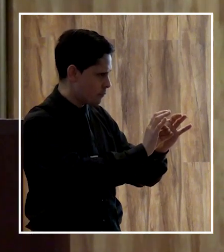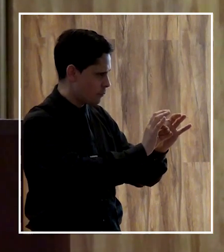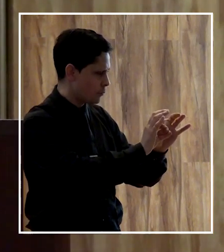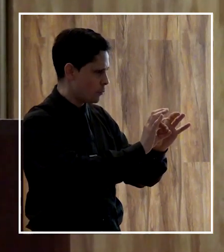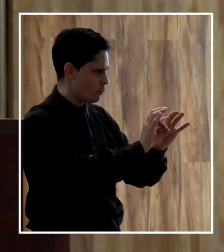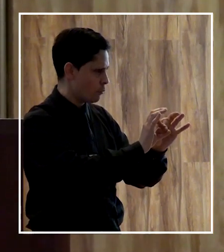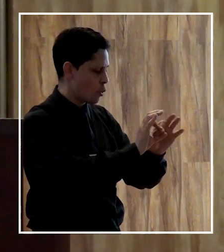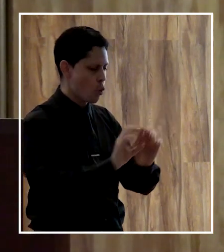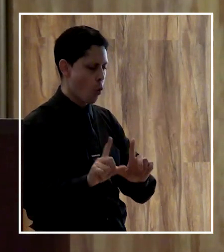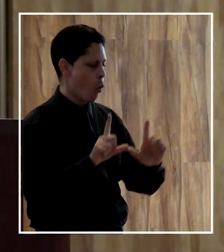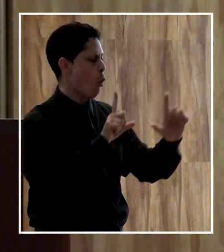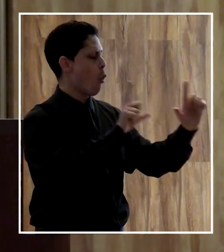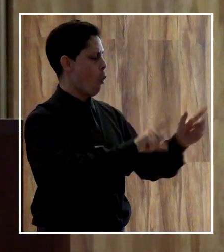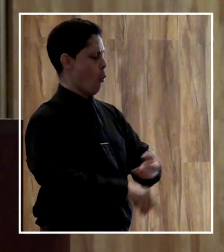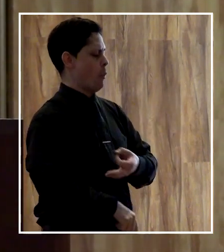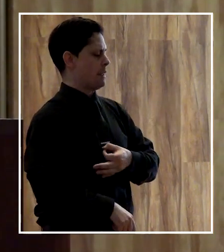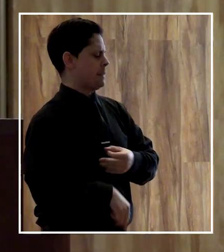presente.